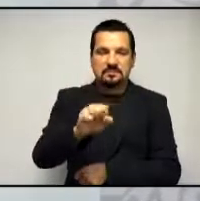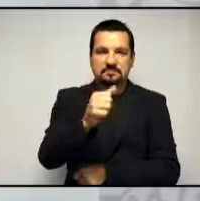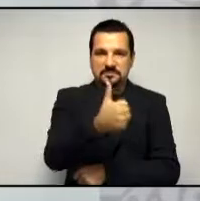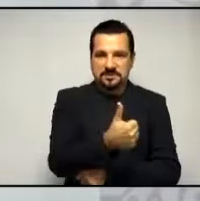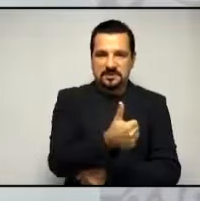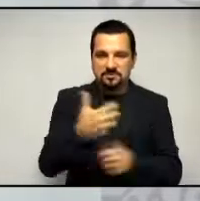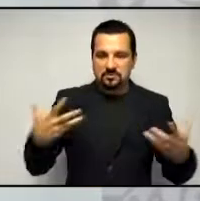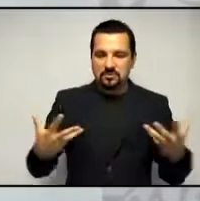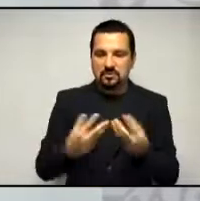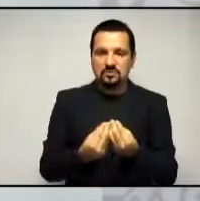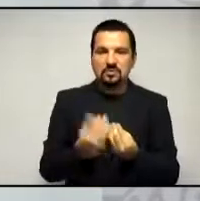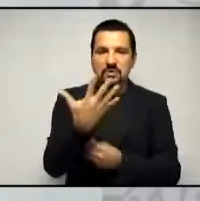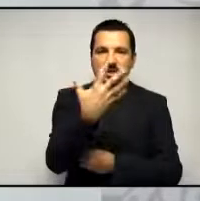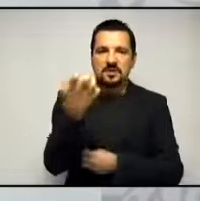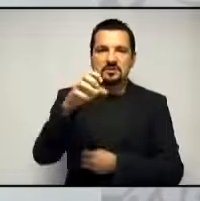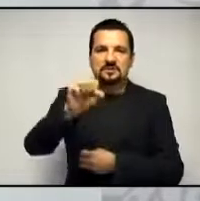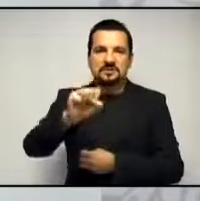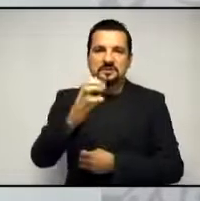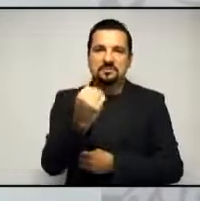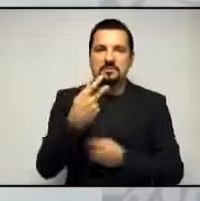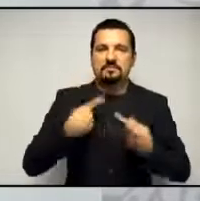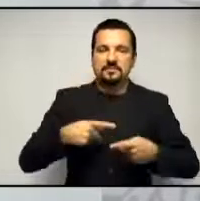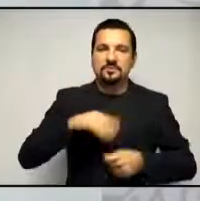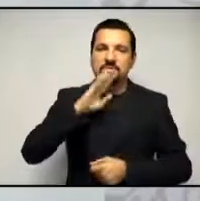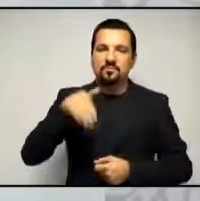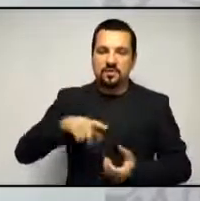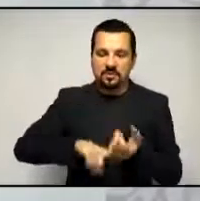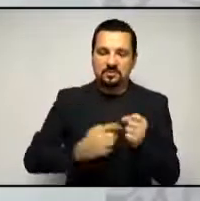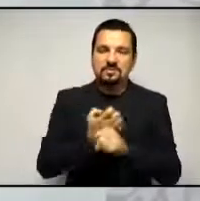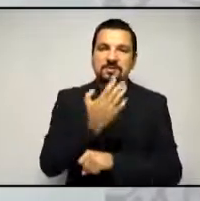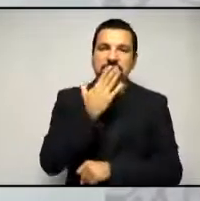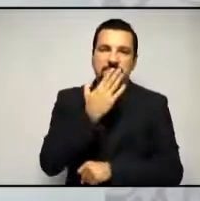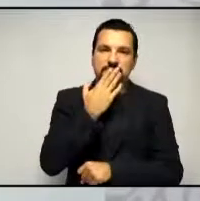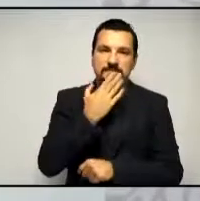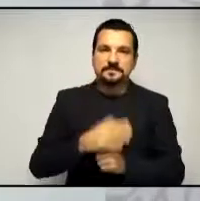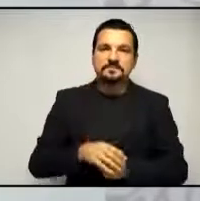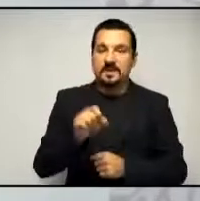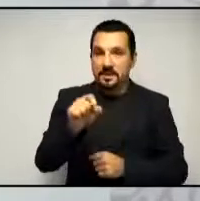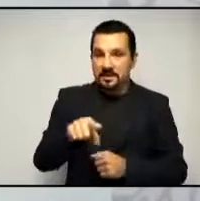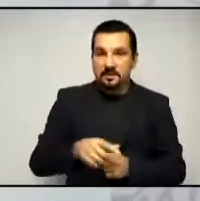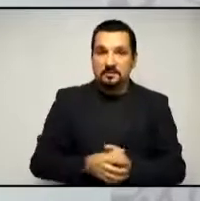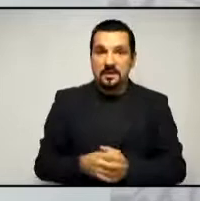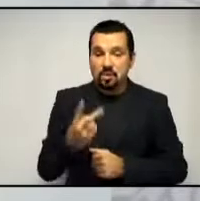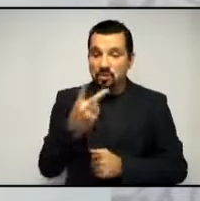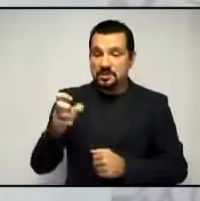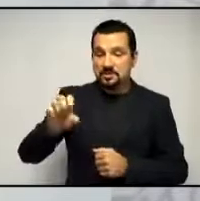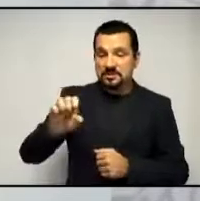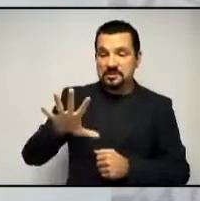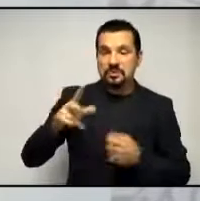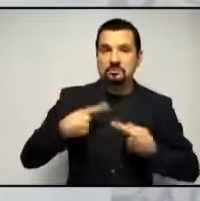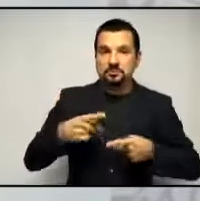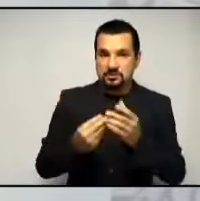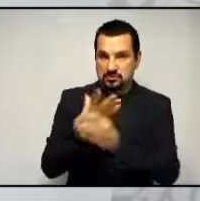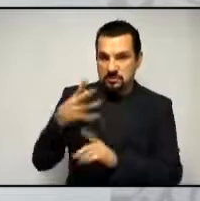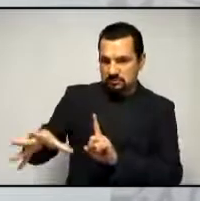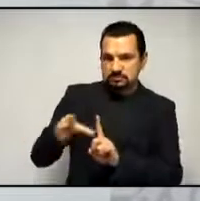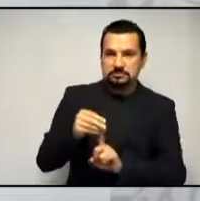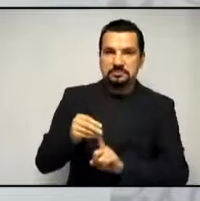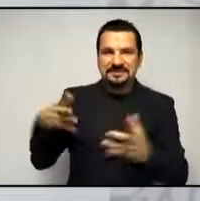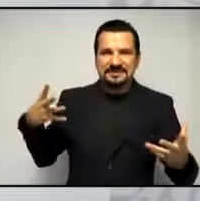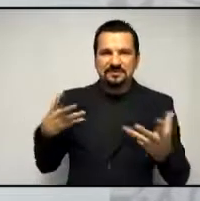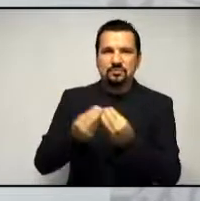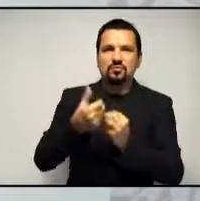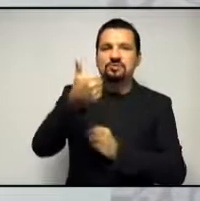acumulándose 569 de funciones en sonora además con los 275 casos confirmados se